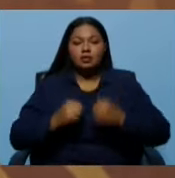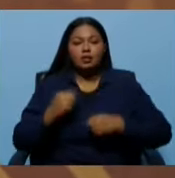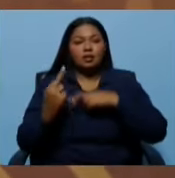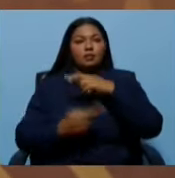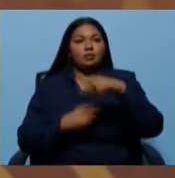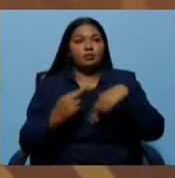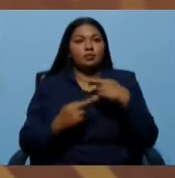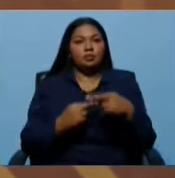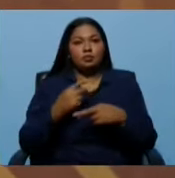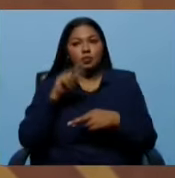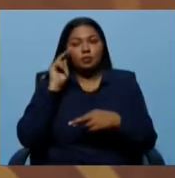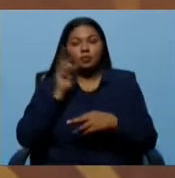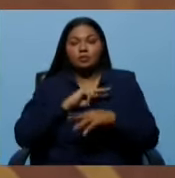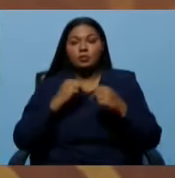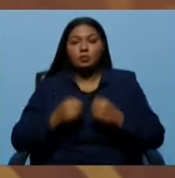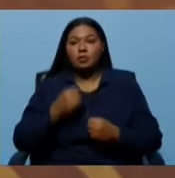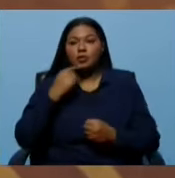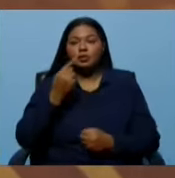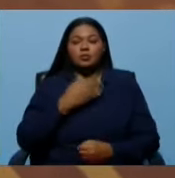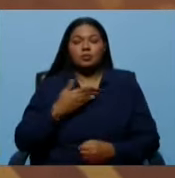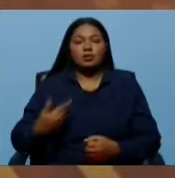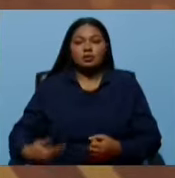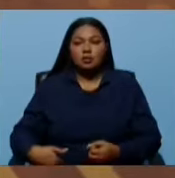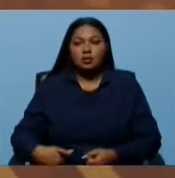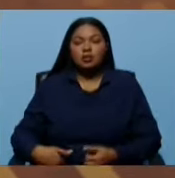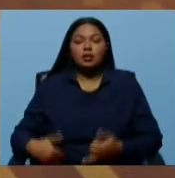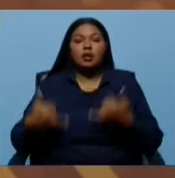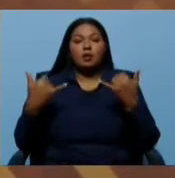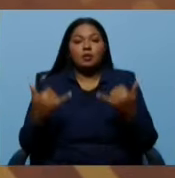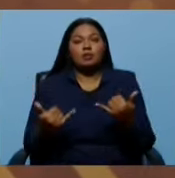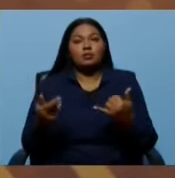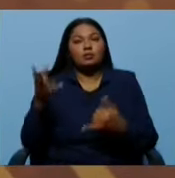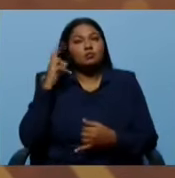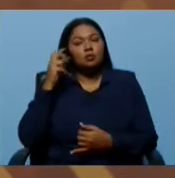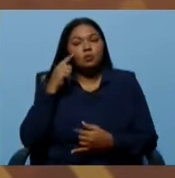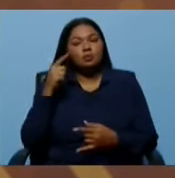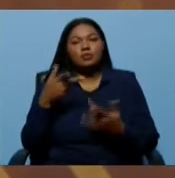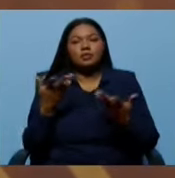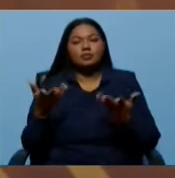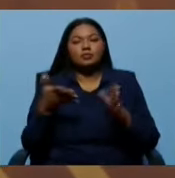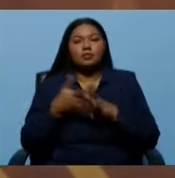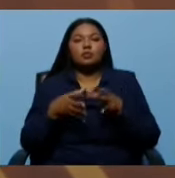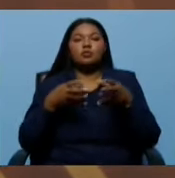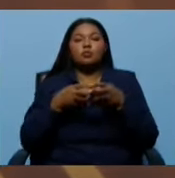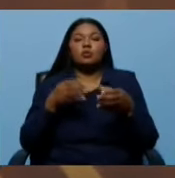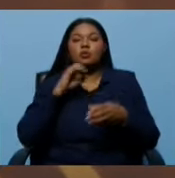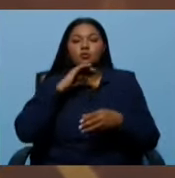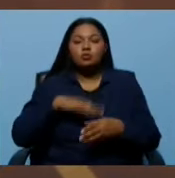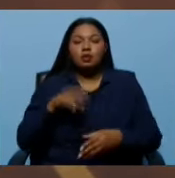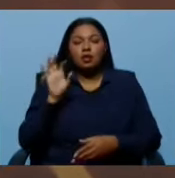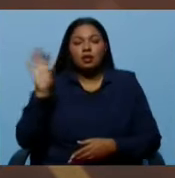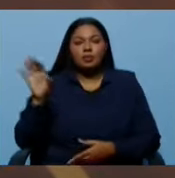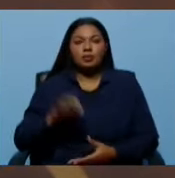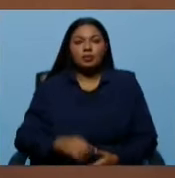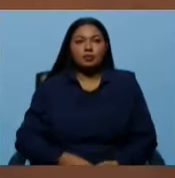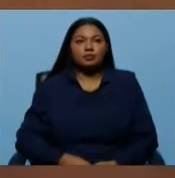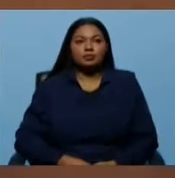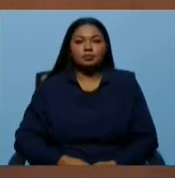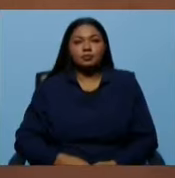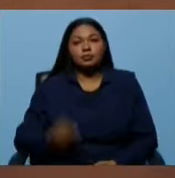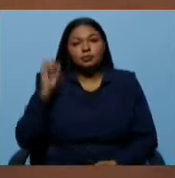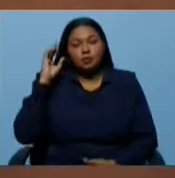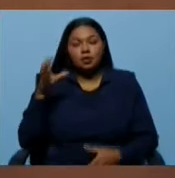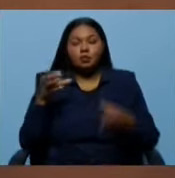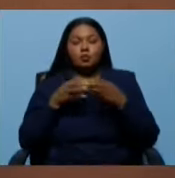Y uno de esos fortalecimientos, ya lo decía el presidente ahorita en el audio que escuchábamos, tiene que ver con el bloque histórico de la patria. Se ha creado este gran